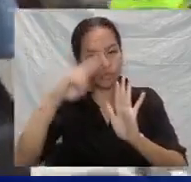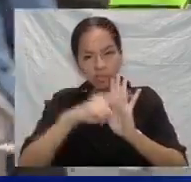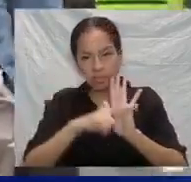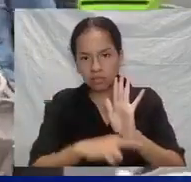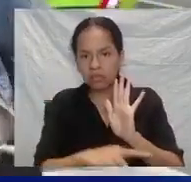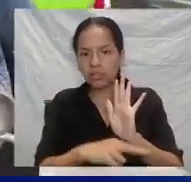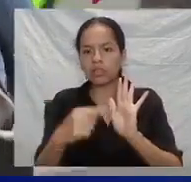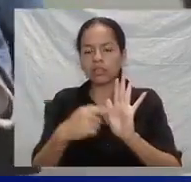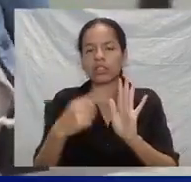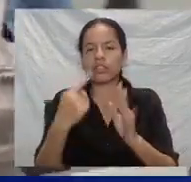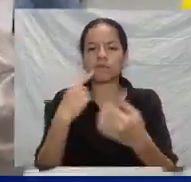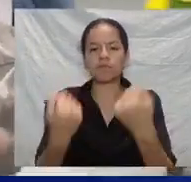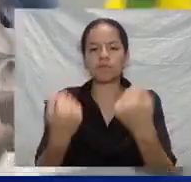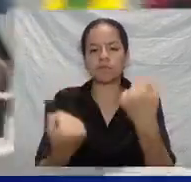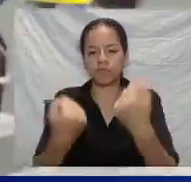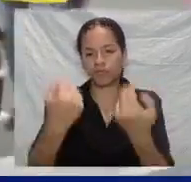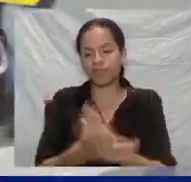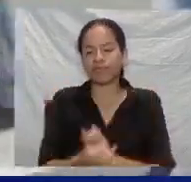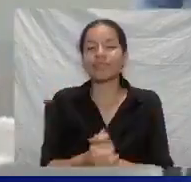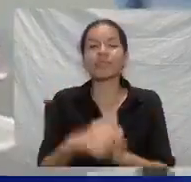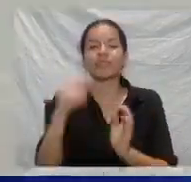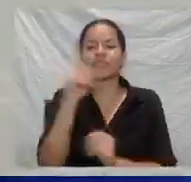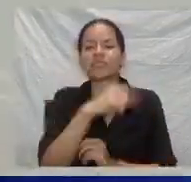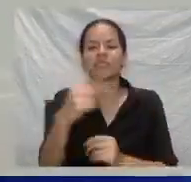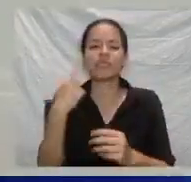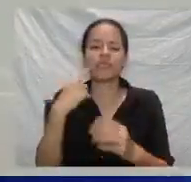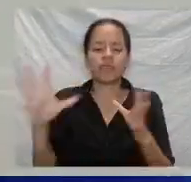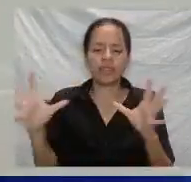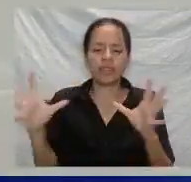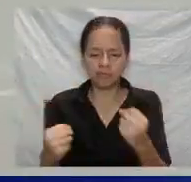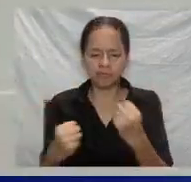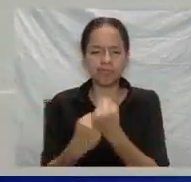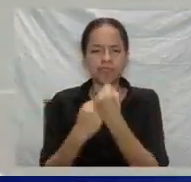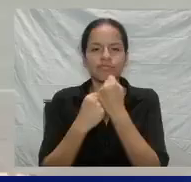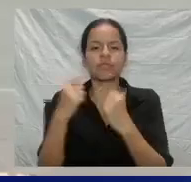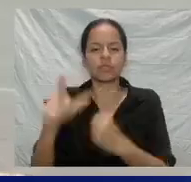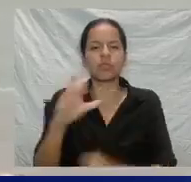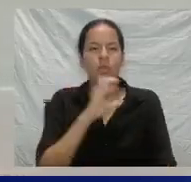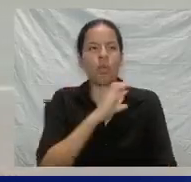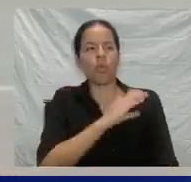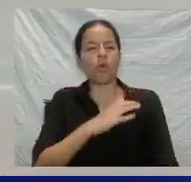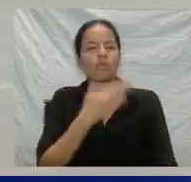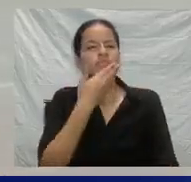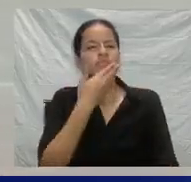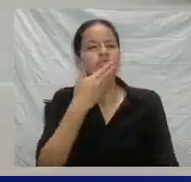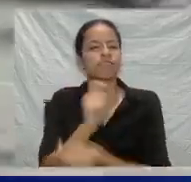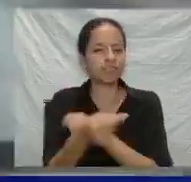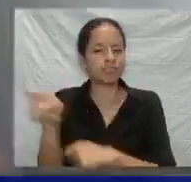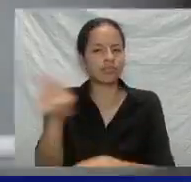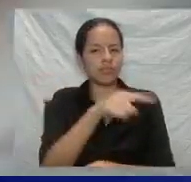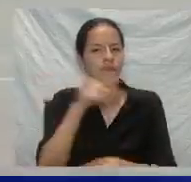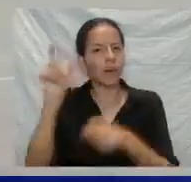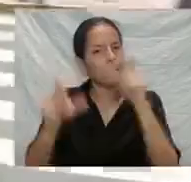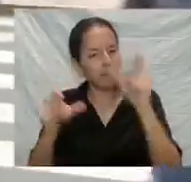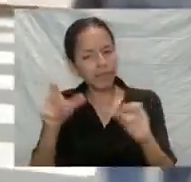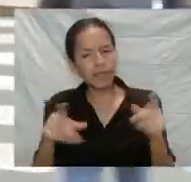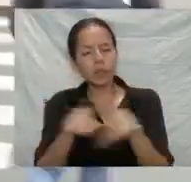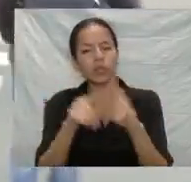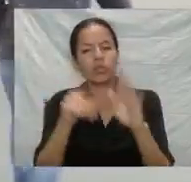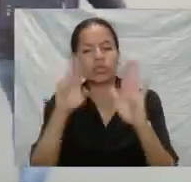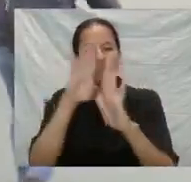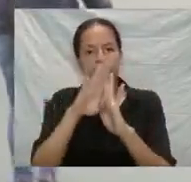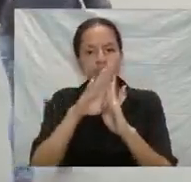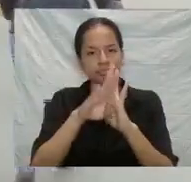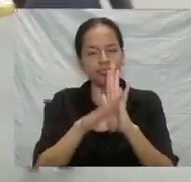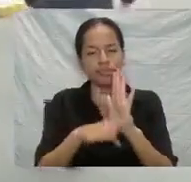la municipalidad de lima busca reforzar actitudes valores y normas en las redes viales y así reducir los índices de accidentes